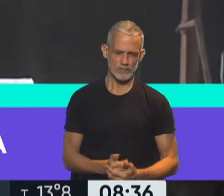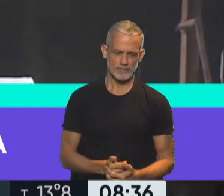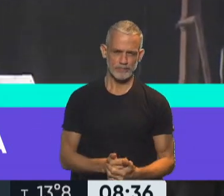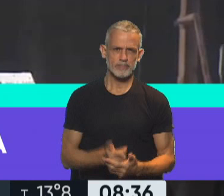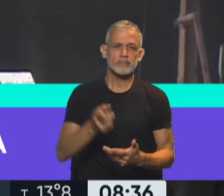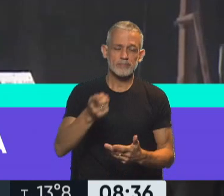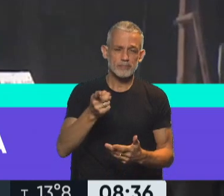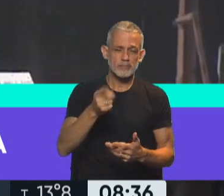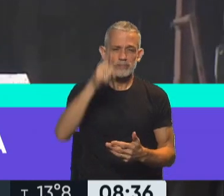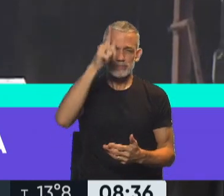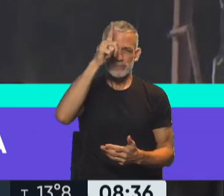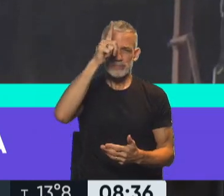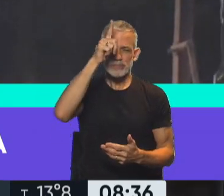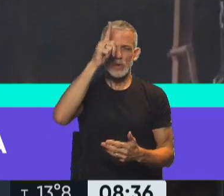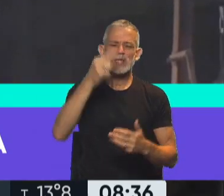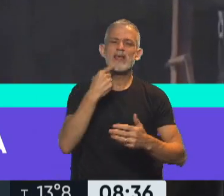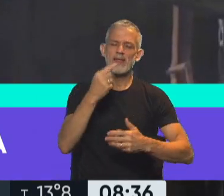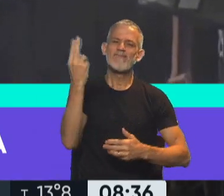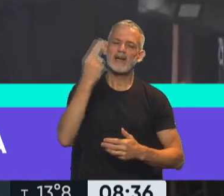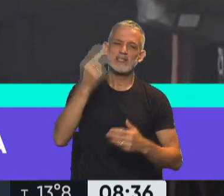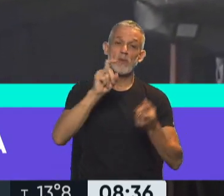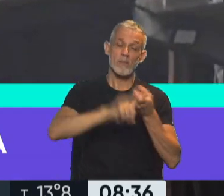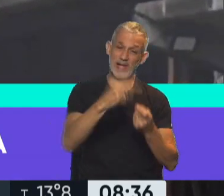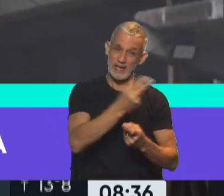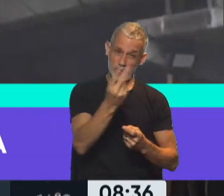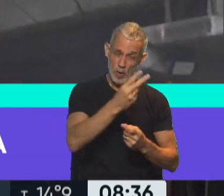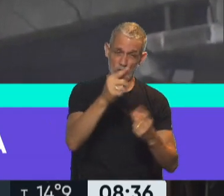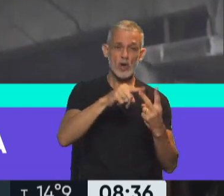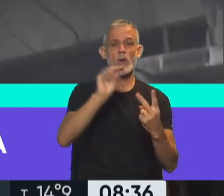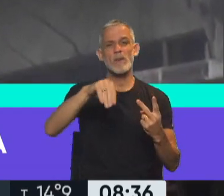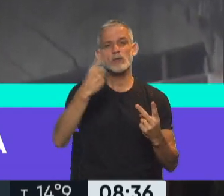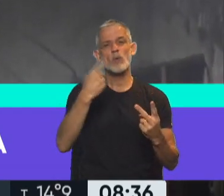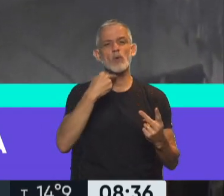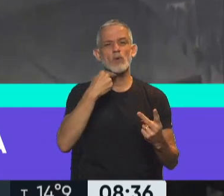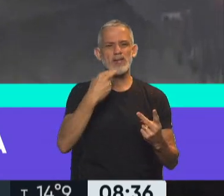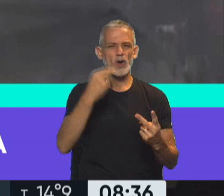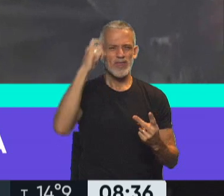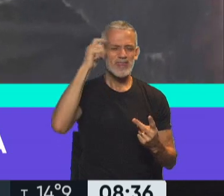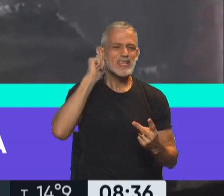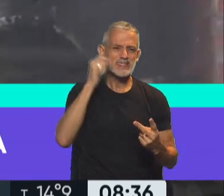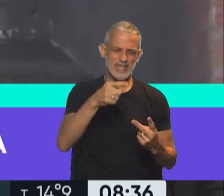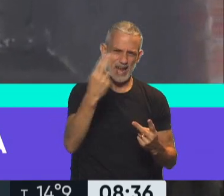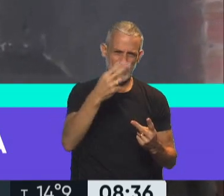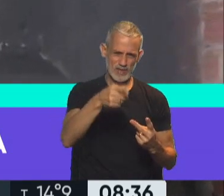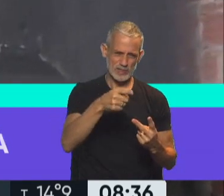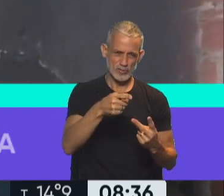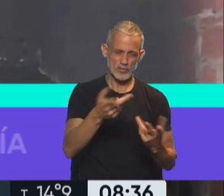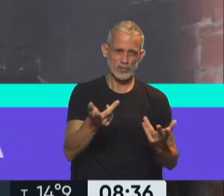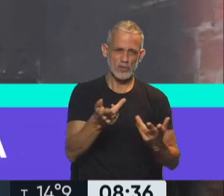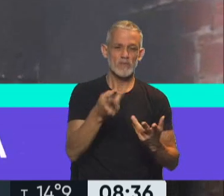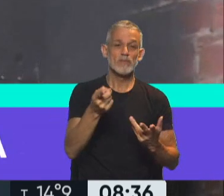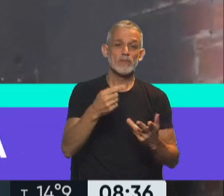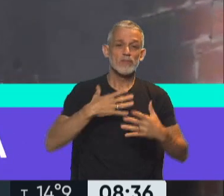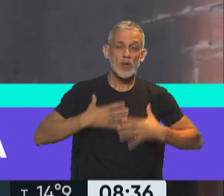el parte policial da por fallecido a este matrimonio junto con un niño de 10 años porque hasta el momento los